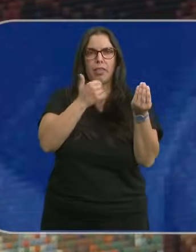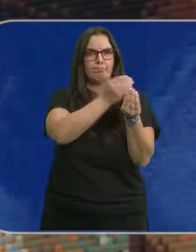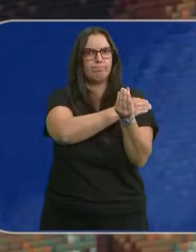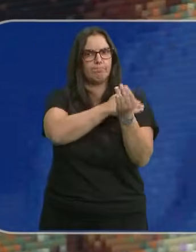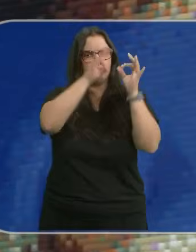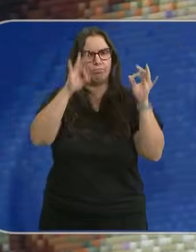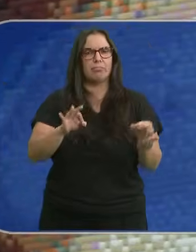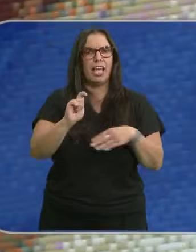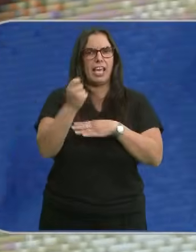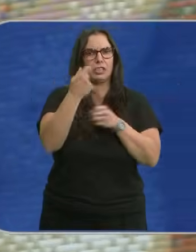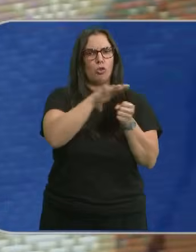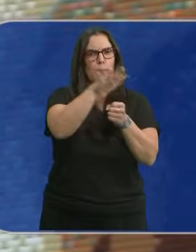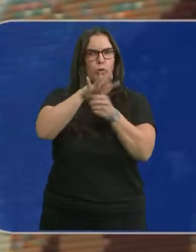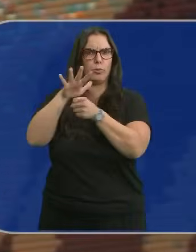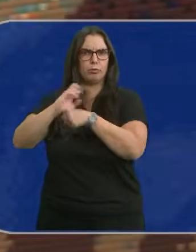en diferentes ámbitos.